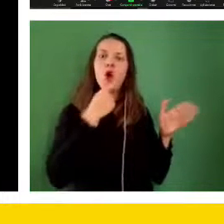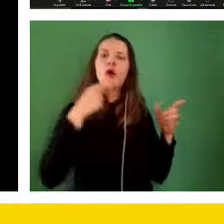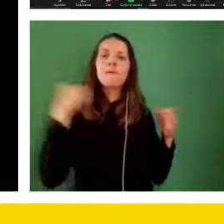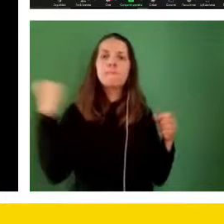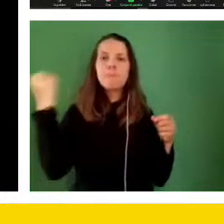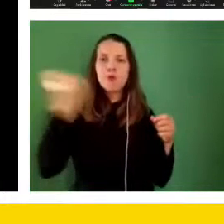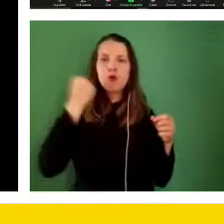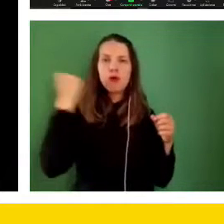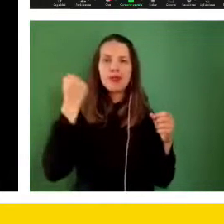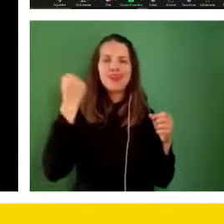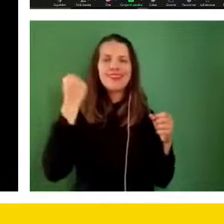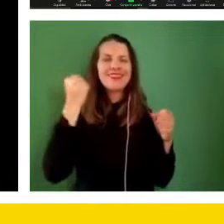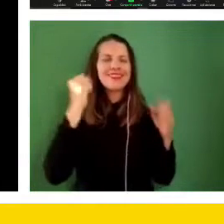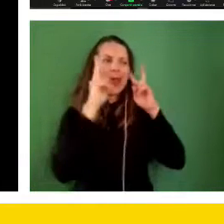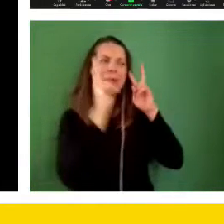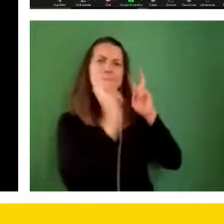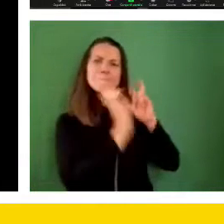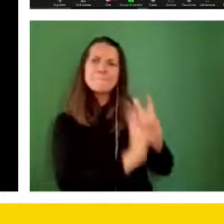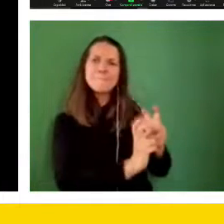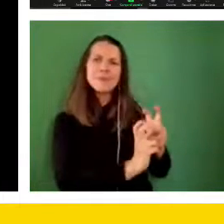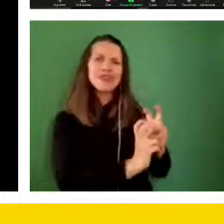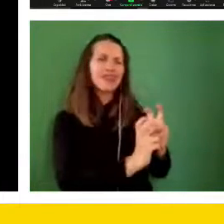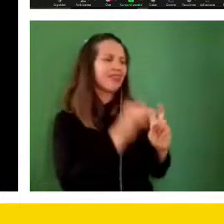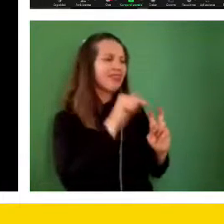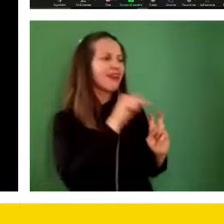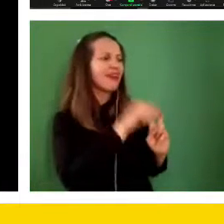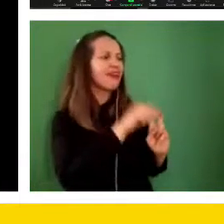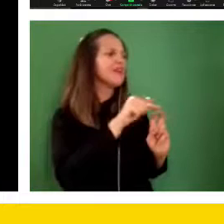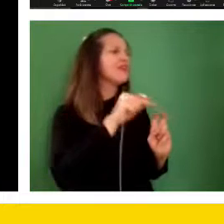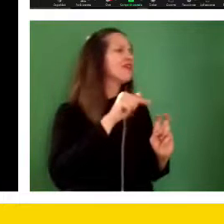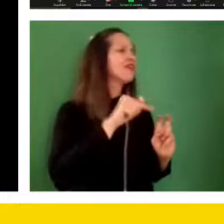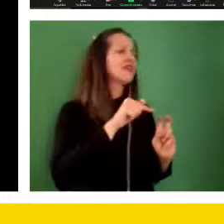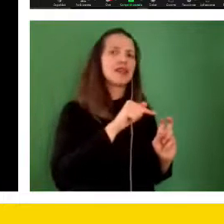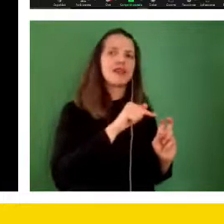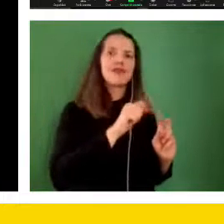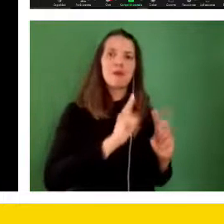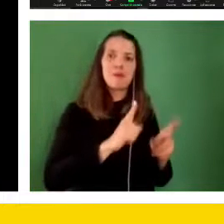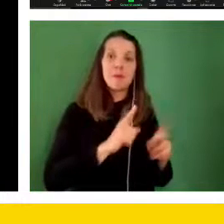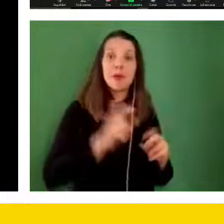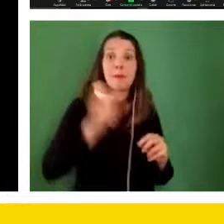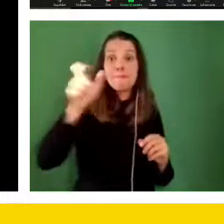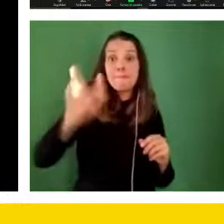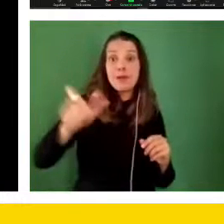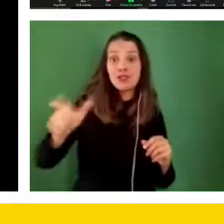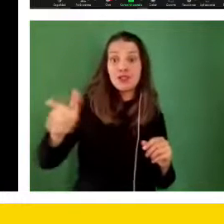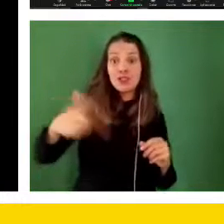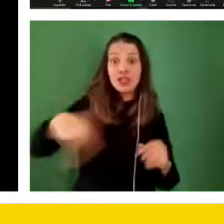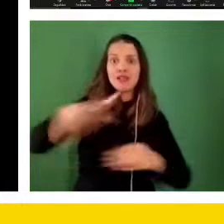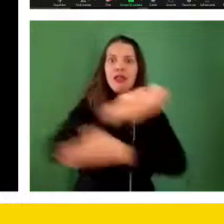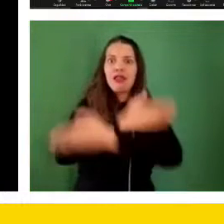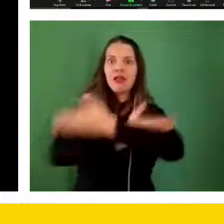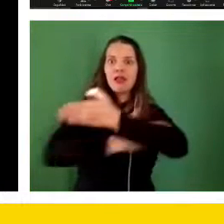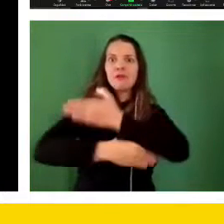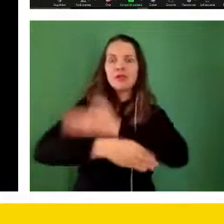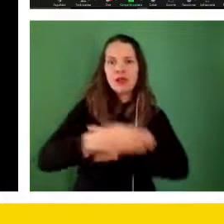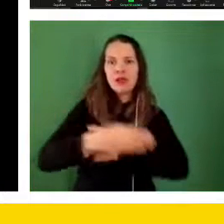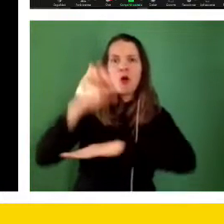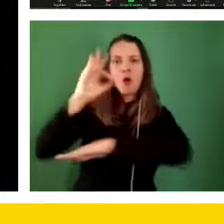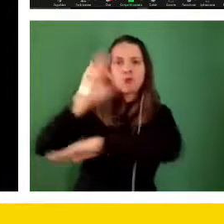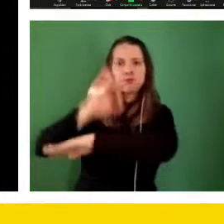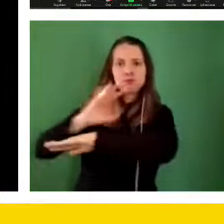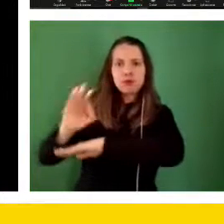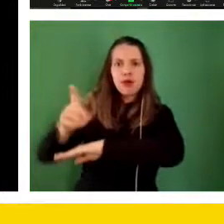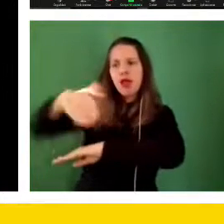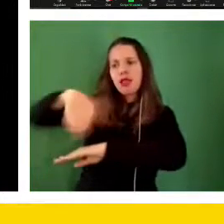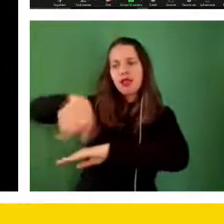se trabaja al lado de alguien que realmente tenga en cuenta el tema de la accesibilidad para personas